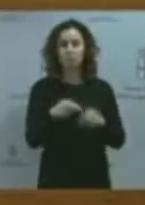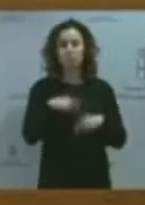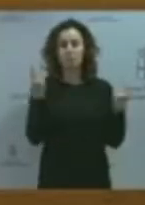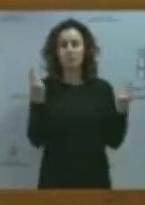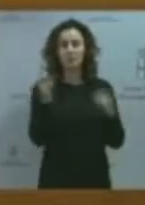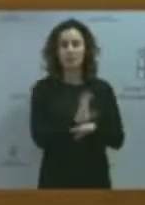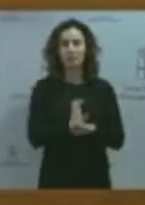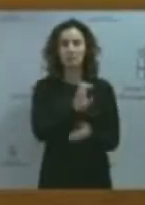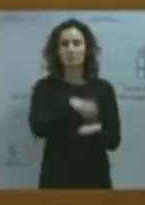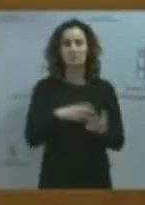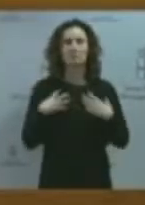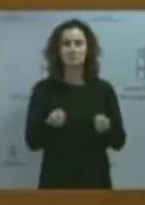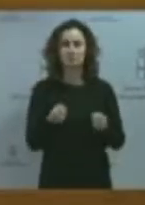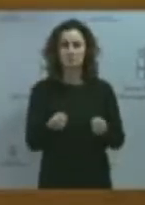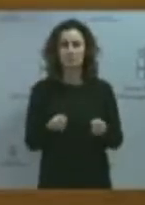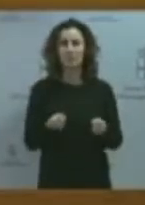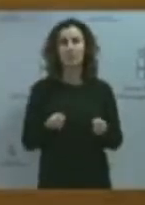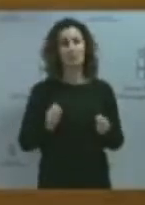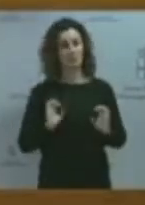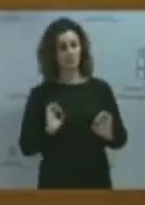cierto, está